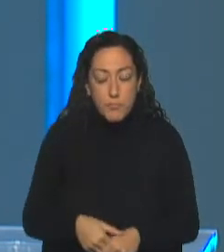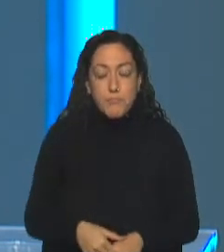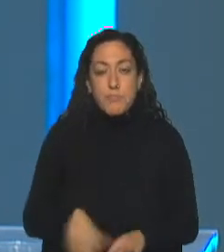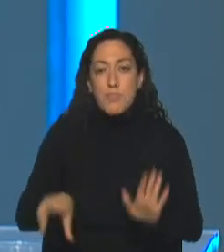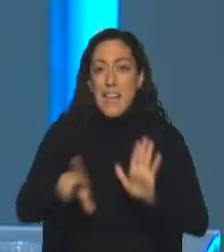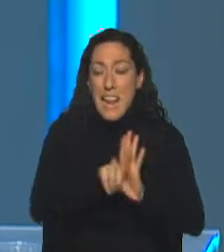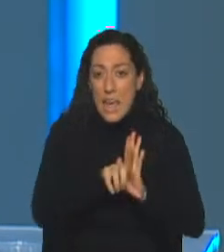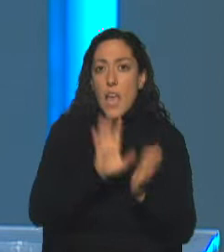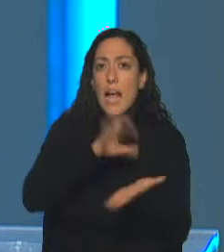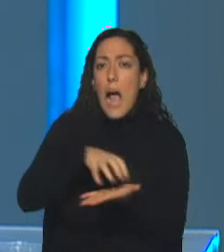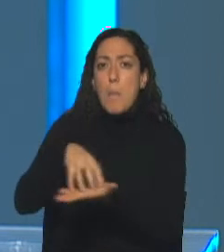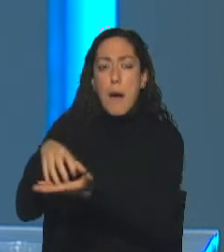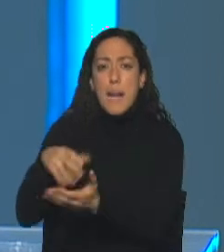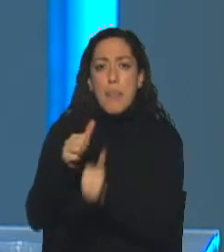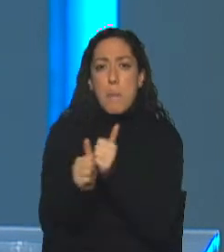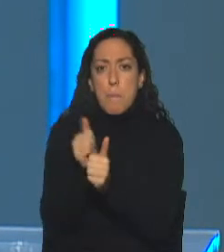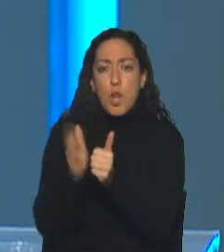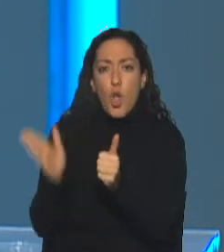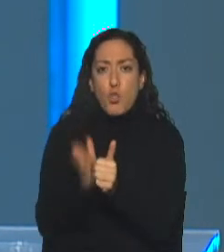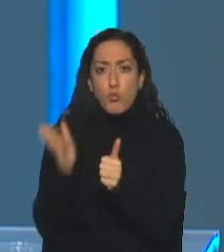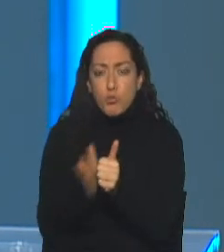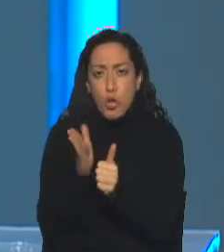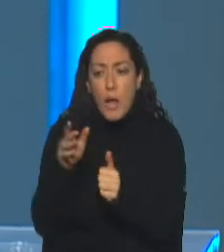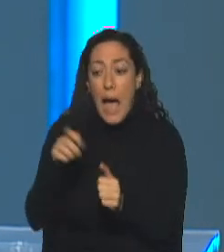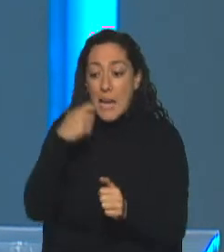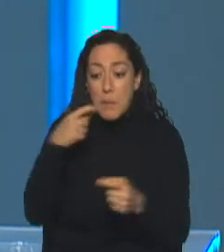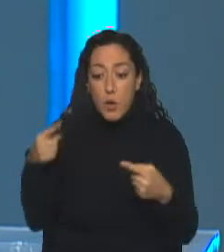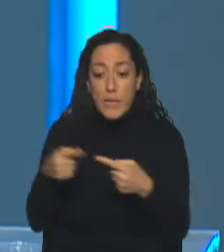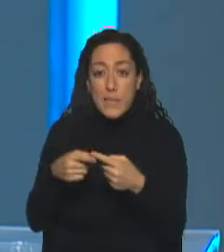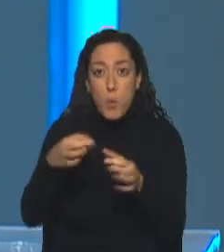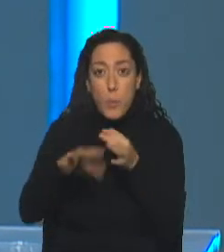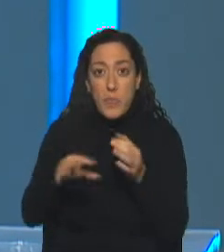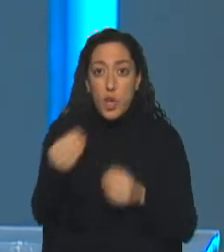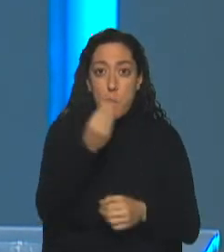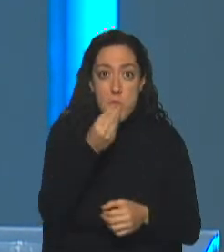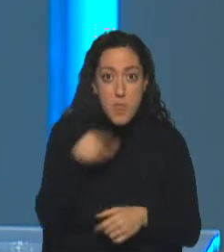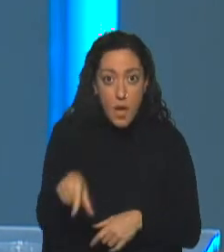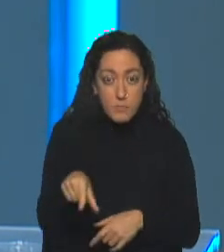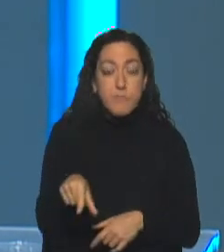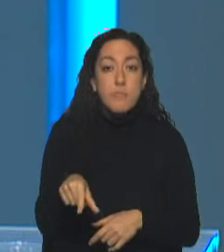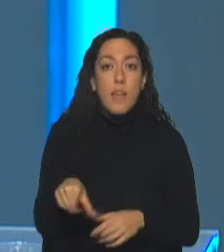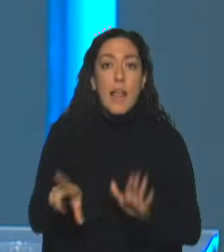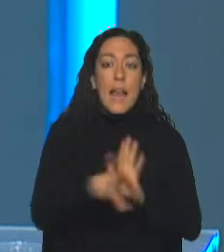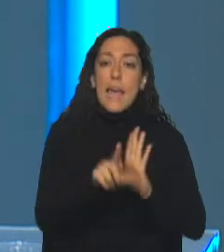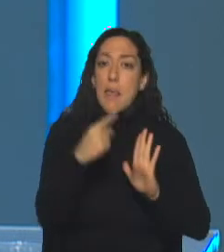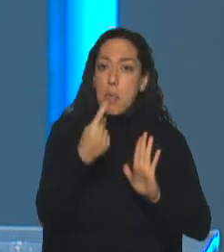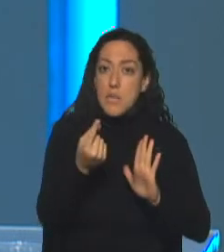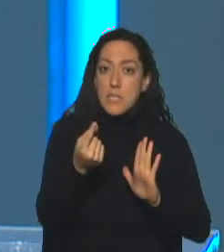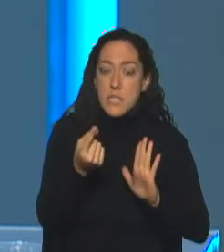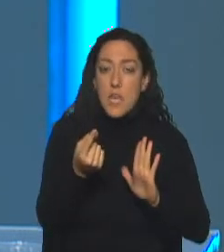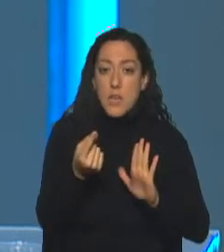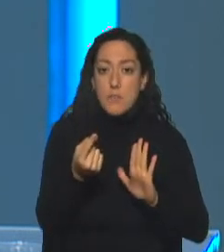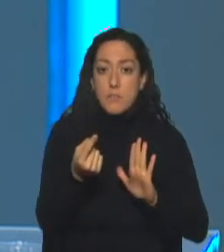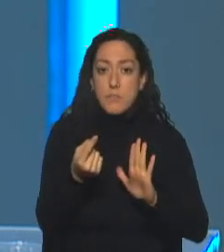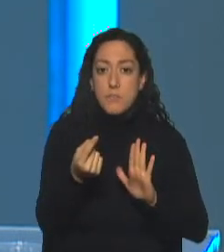habló con las cámaras de producción de animales para consumo con los criadores y la ley dispone que se debe